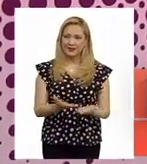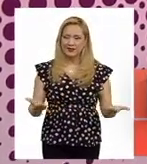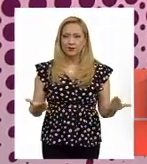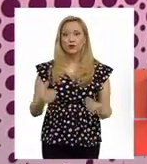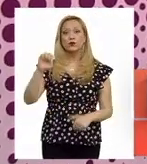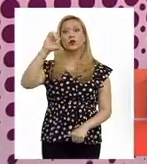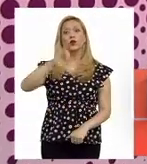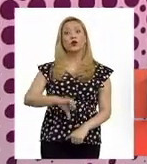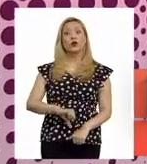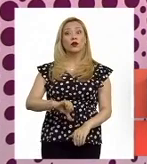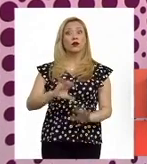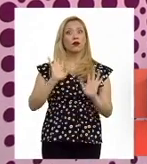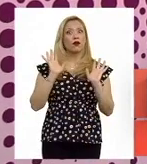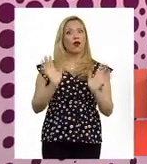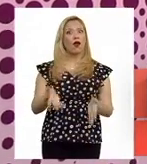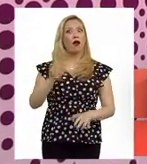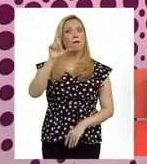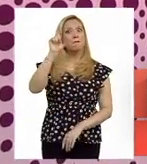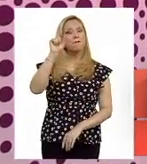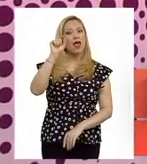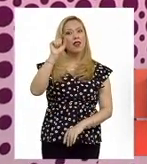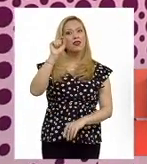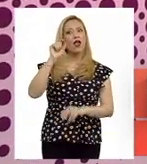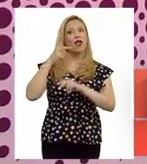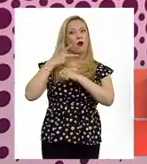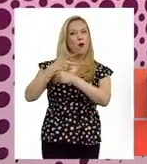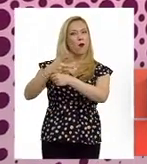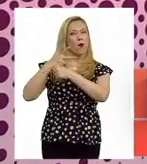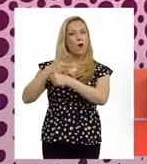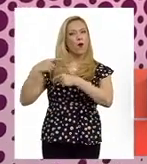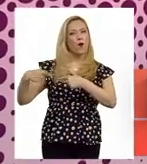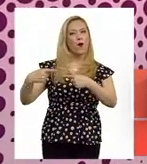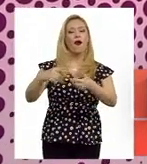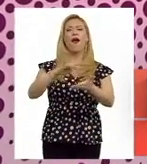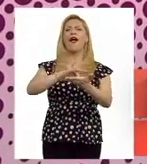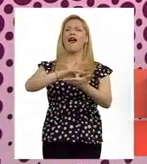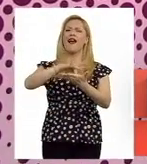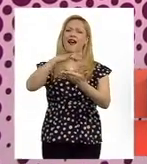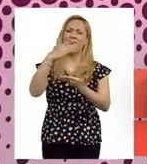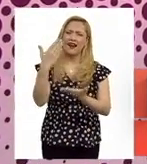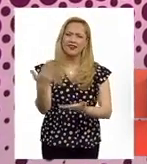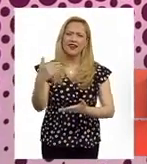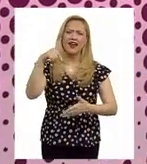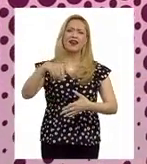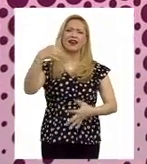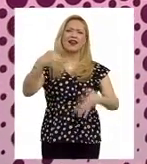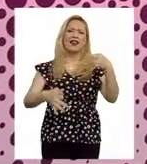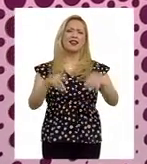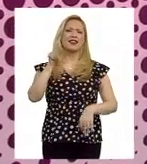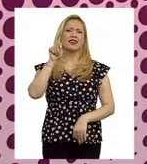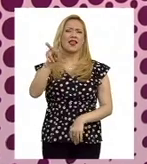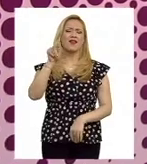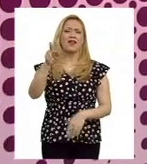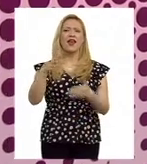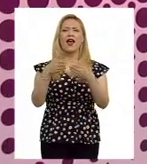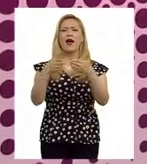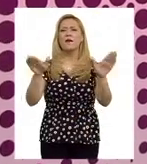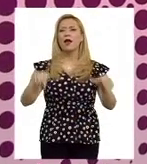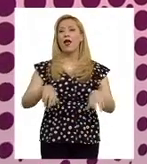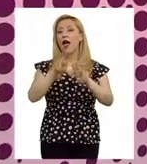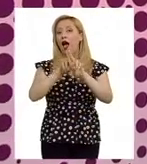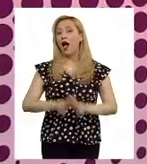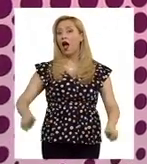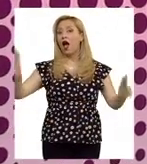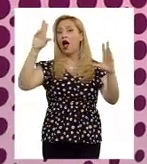esta emisión, ya tenemos más de 20 programas grabados gracias al espacio que Justicia TV le ha abierto a ACNUR, que es